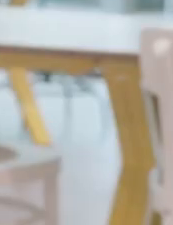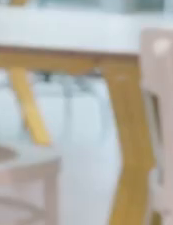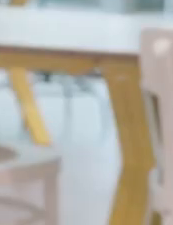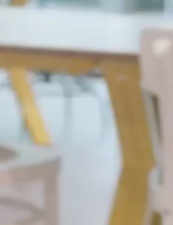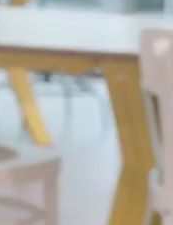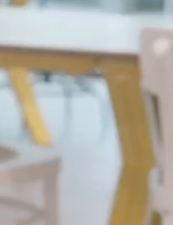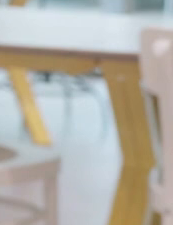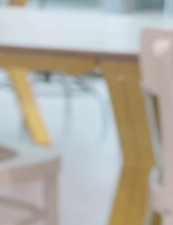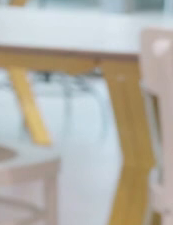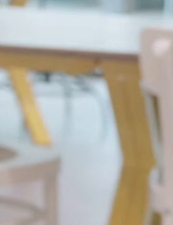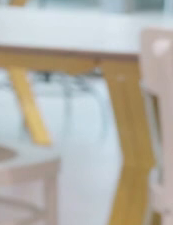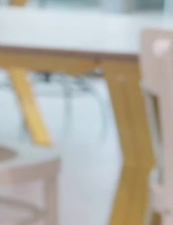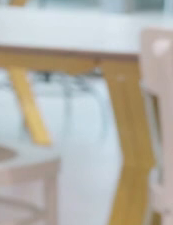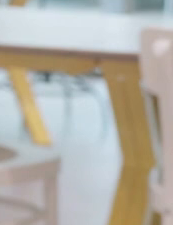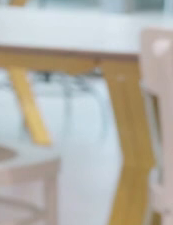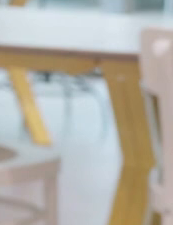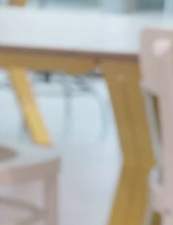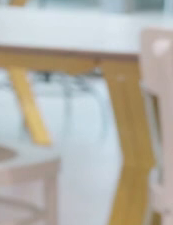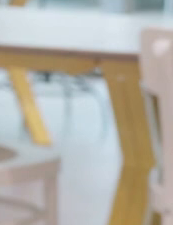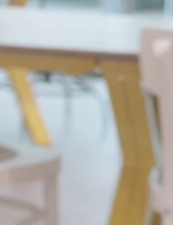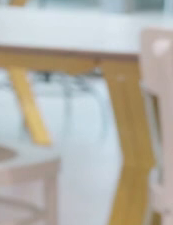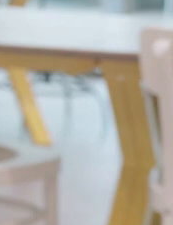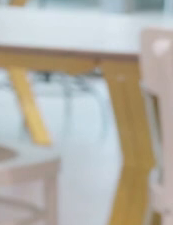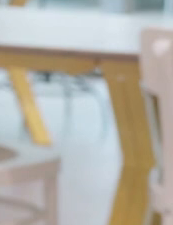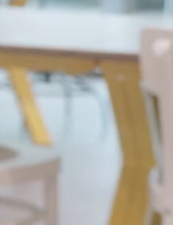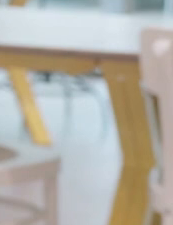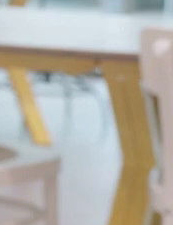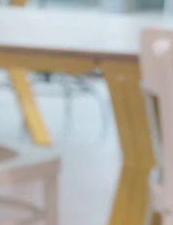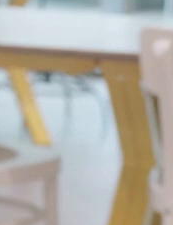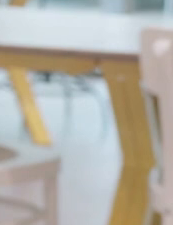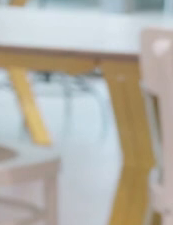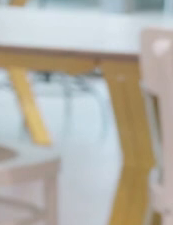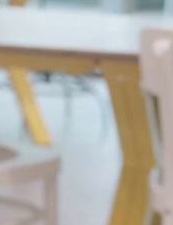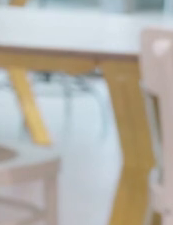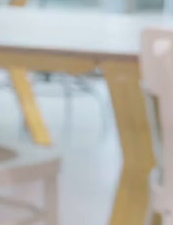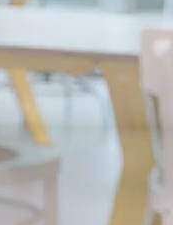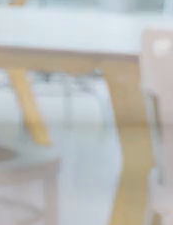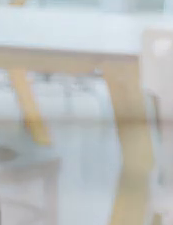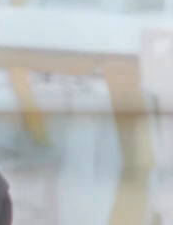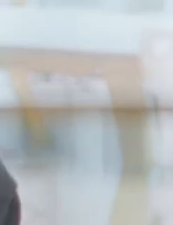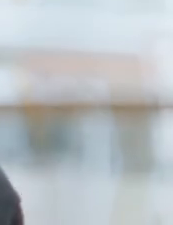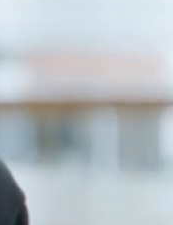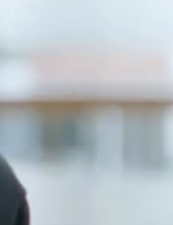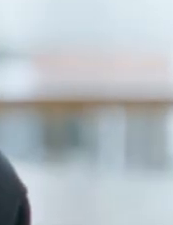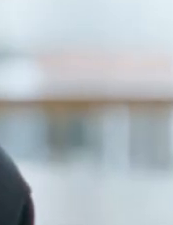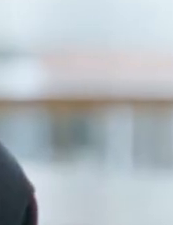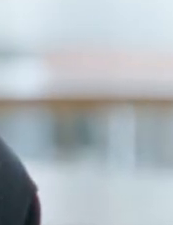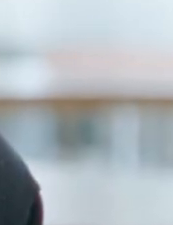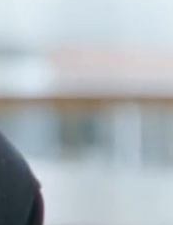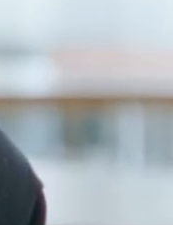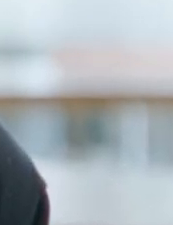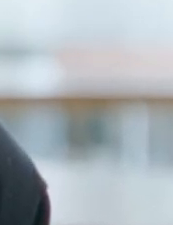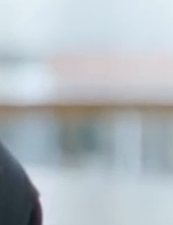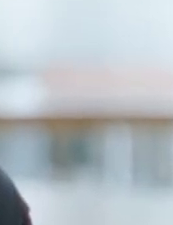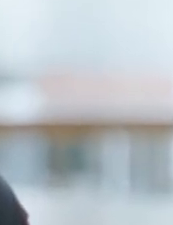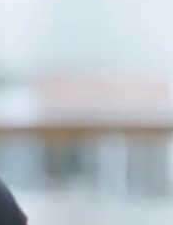La realidad es compleja y creciente, así que las organizaciones sin ánimo de lucro pues no se escapan de todo esto, ¿no? Y